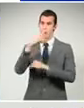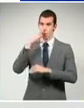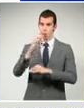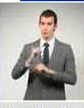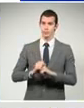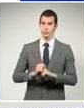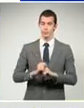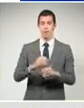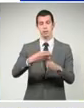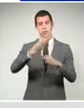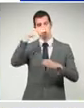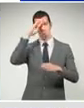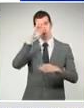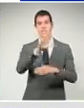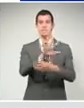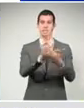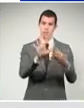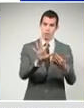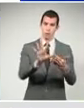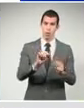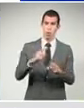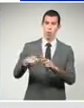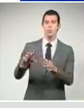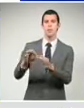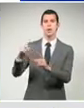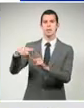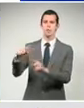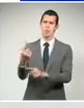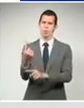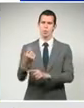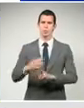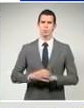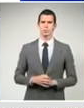1 en la provincia de Guantánamo. Esto es,